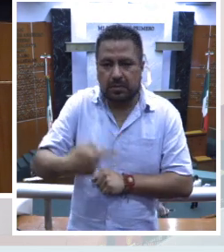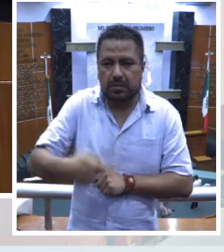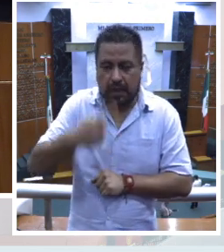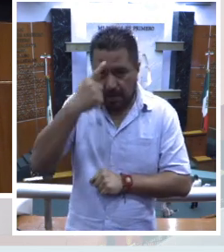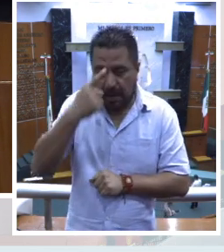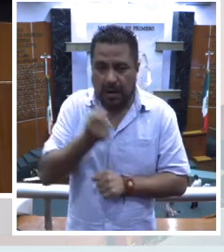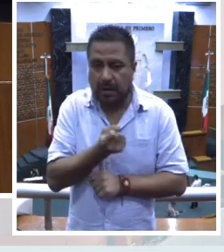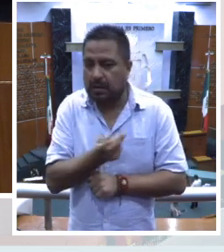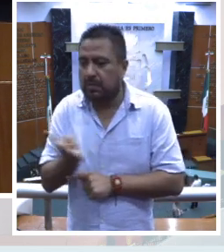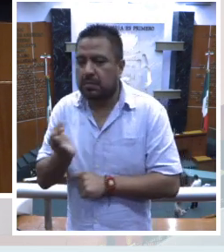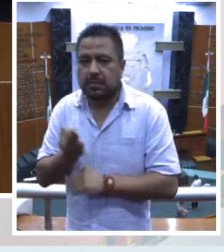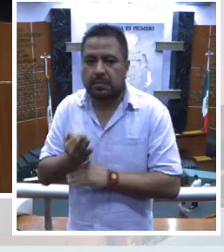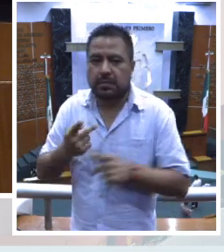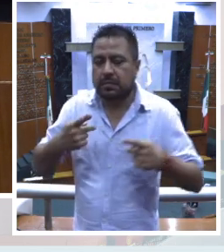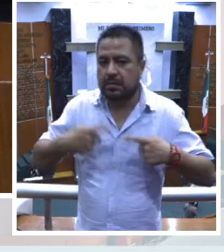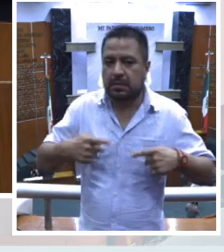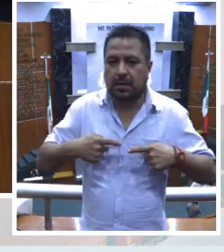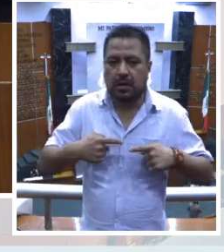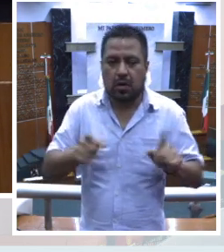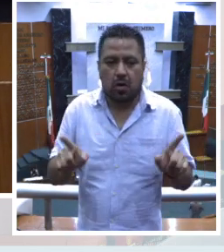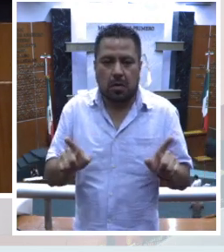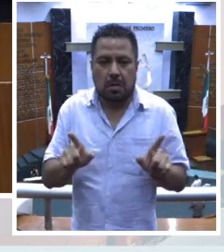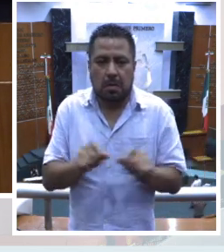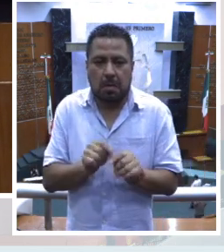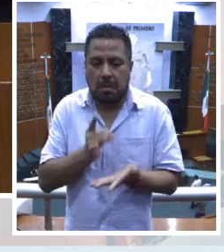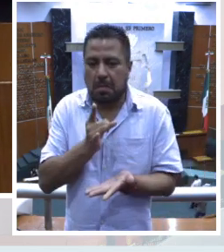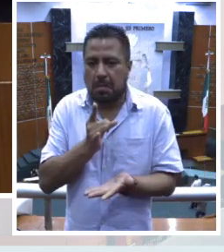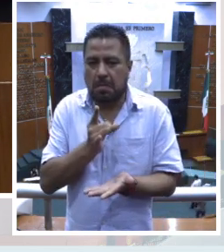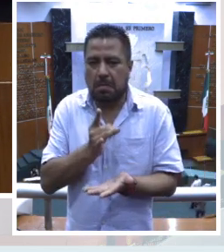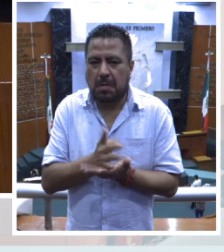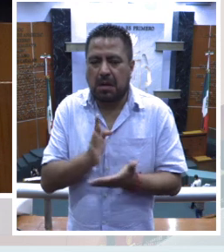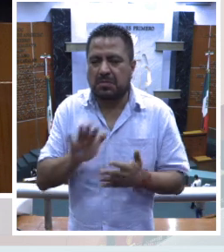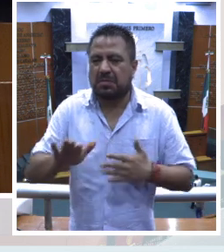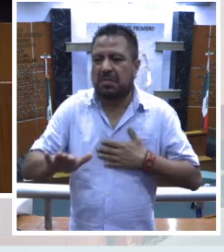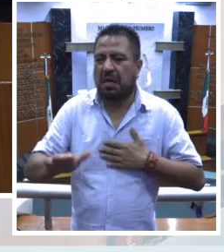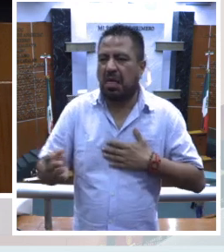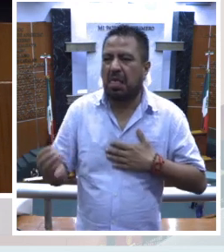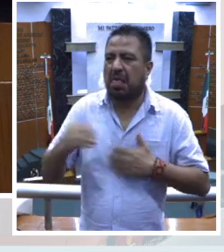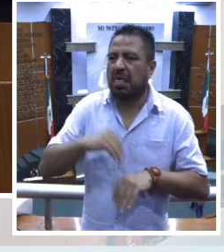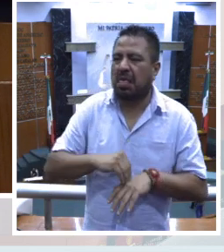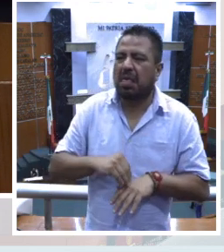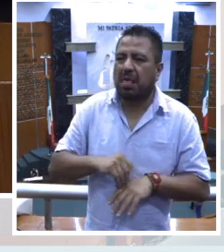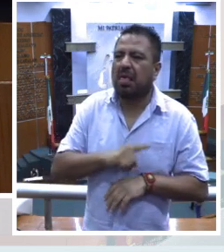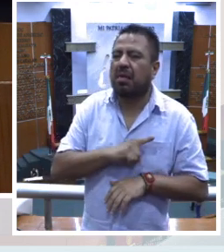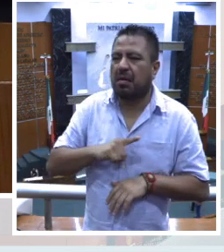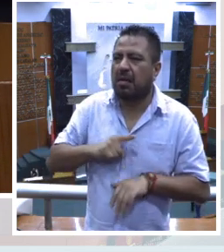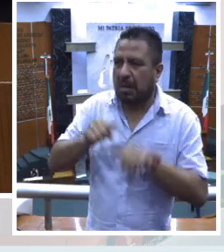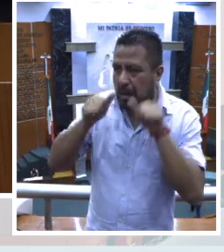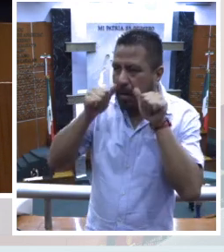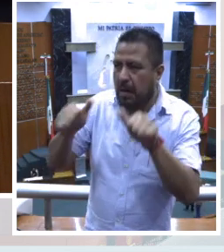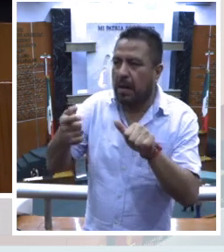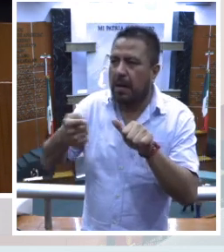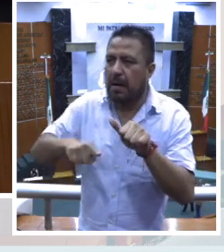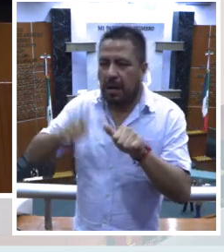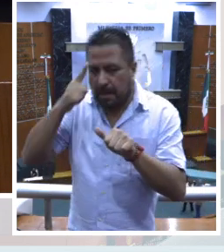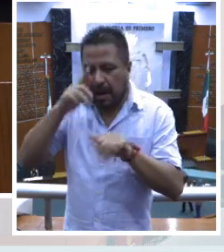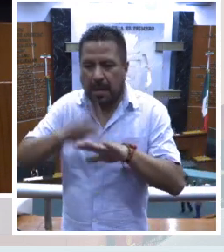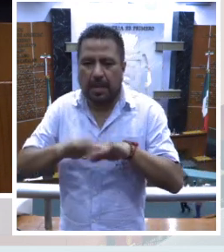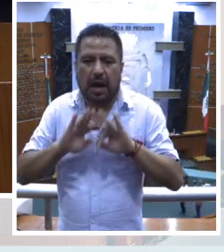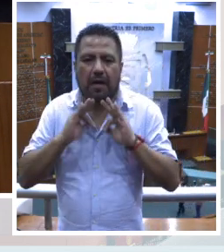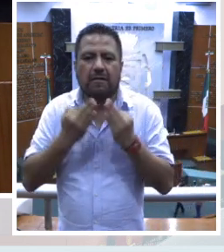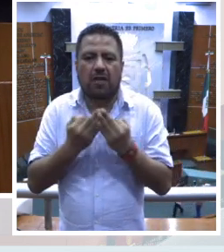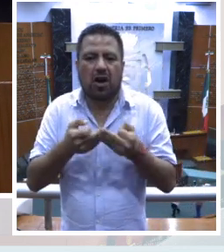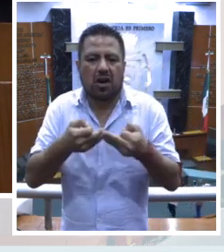Para muchos es solo un acto protocolario que hay que cumplir para otorgarle formalidad a